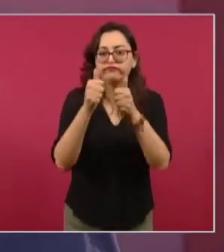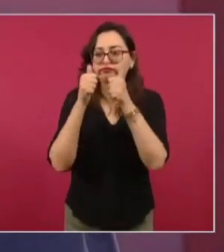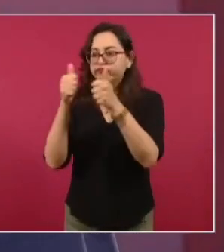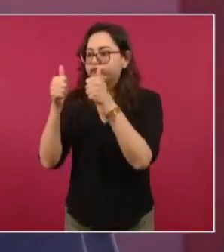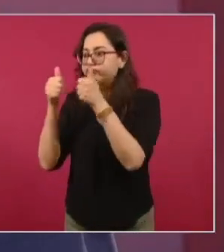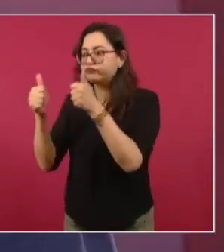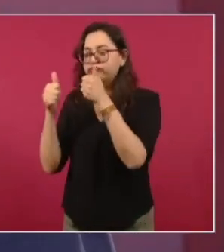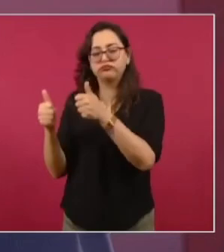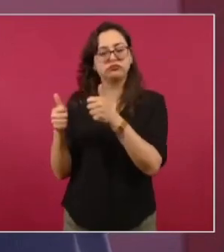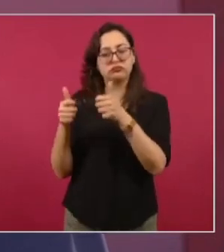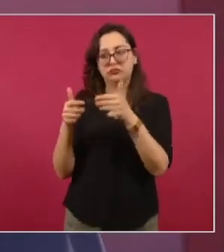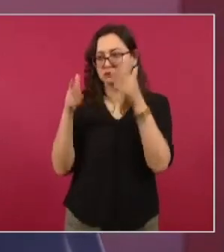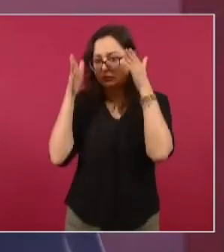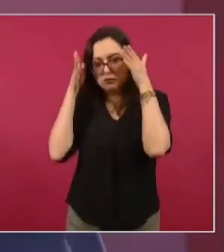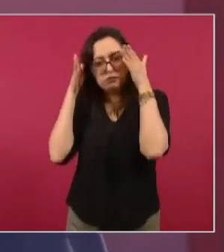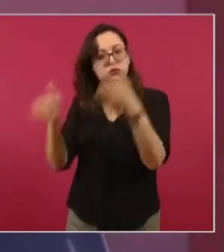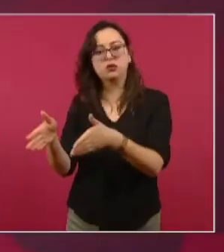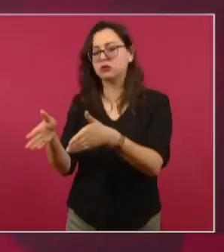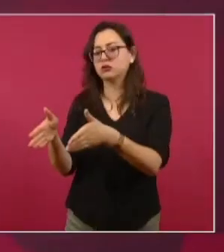obsesiona